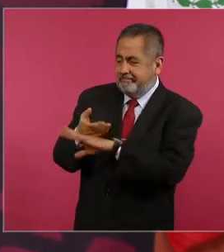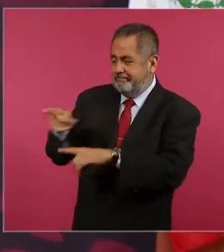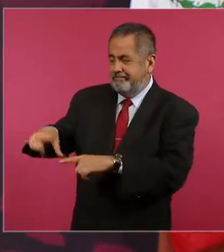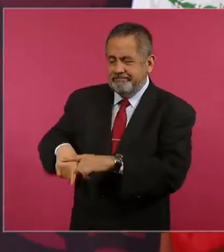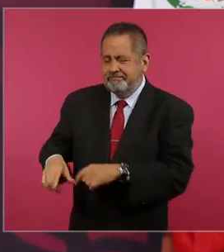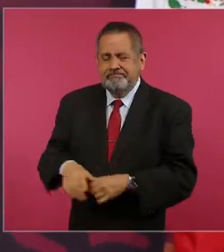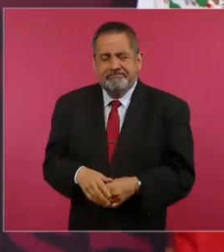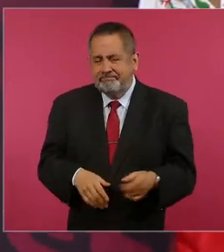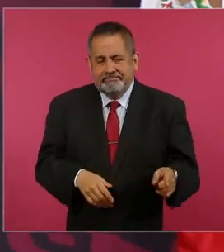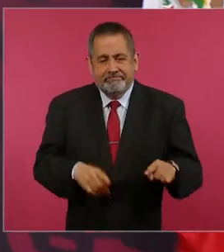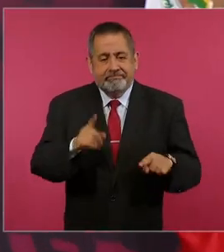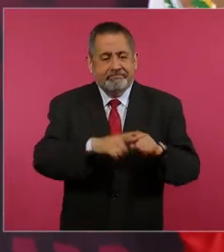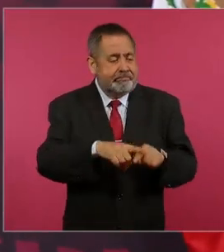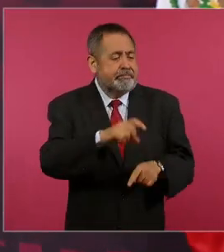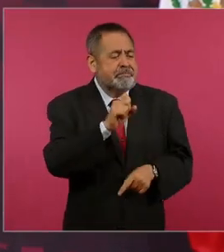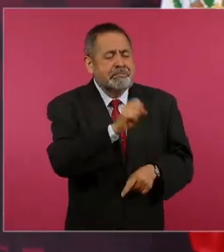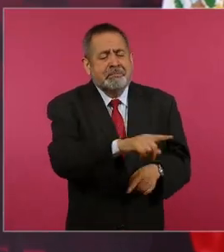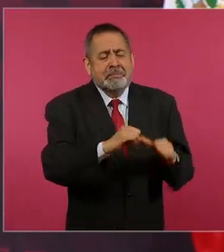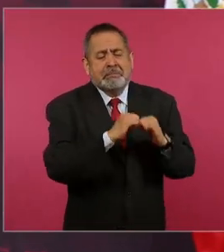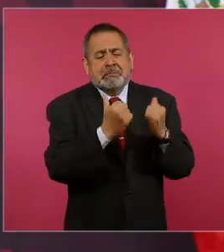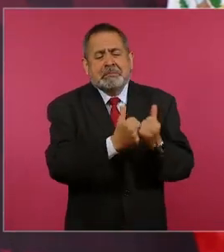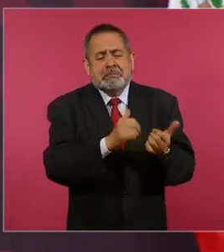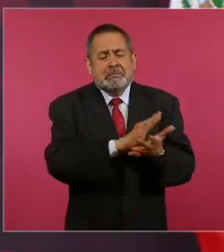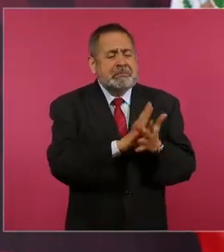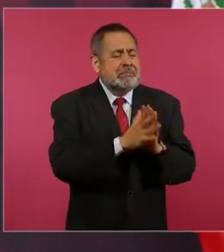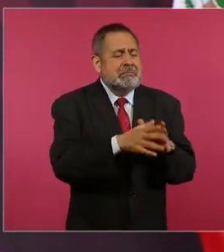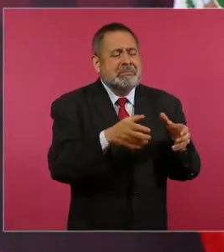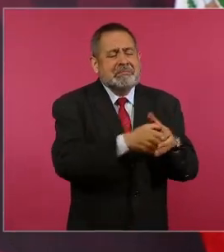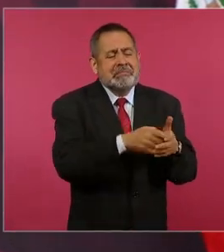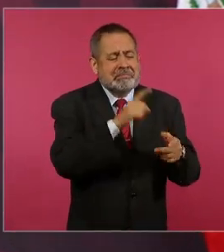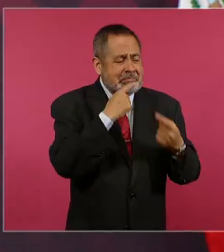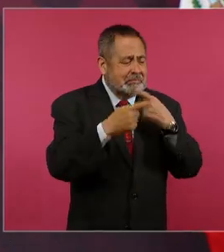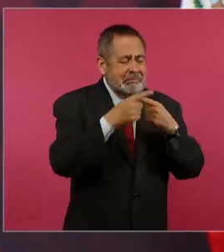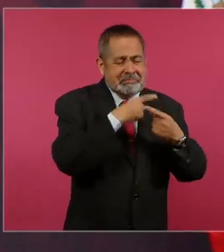mucha es generada por esas organizaciones.